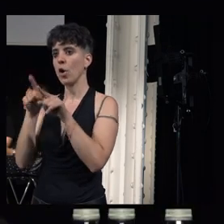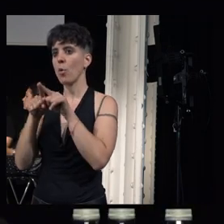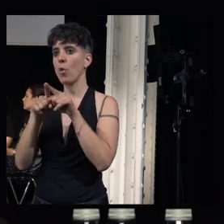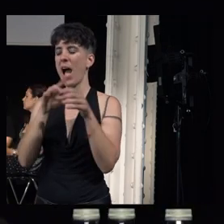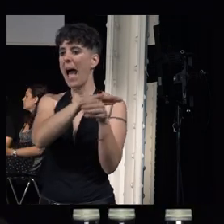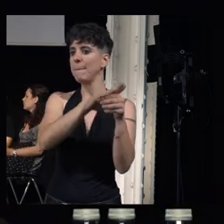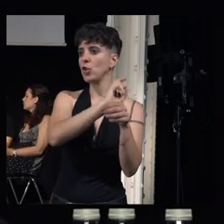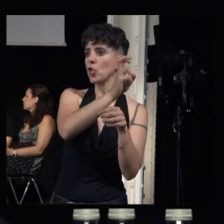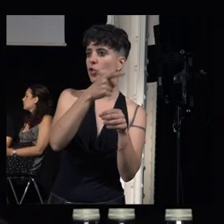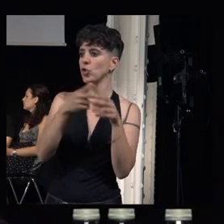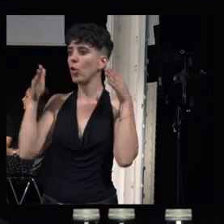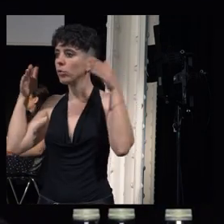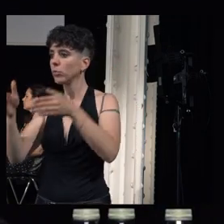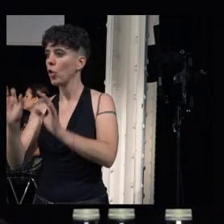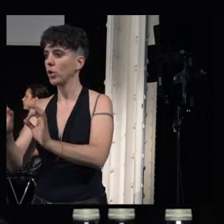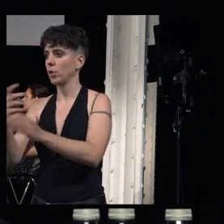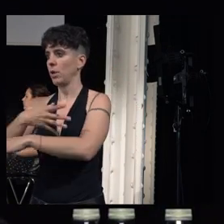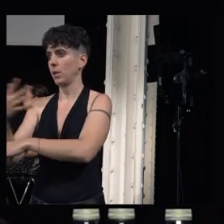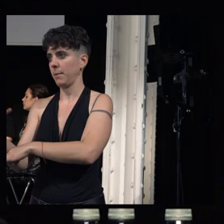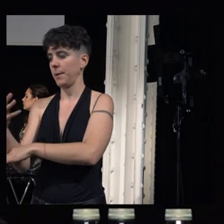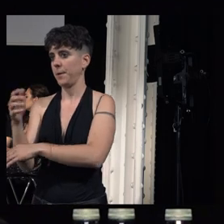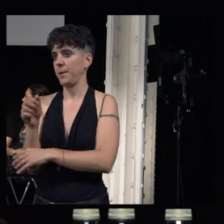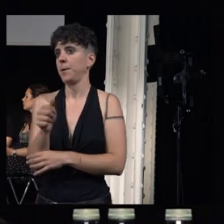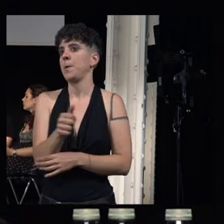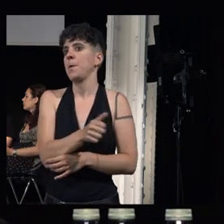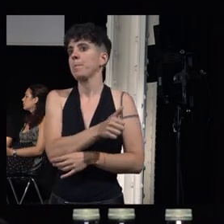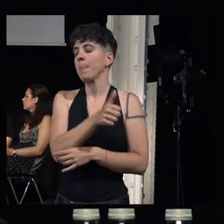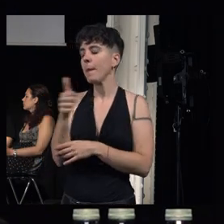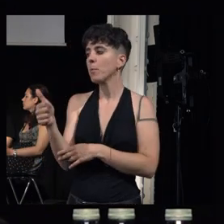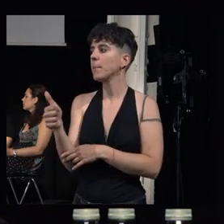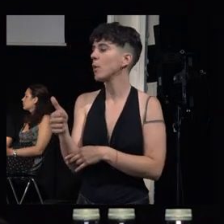ámbitos. Bueno, en primer lugar, cuando...